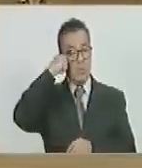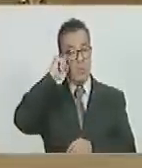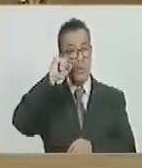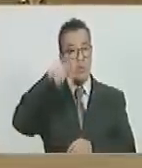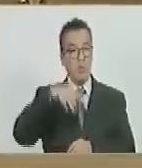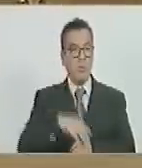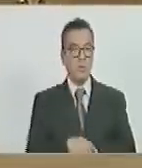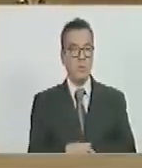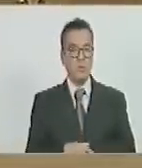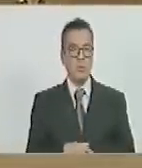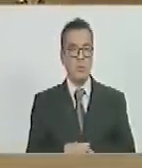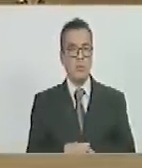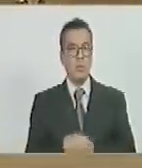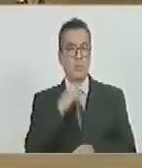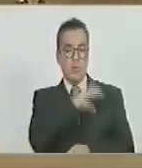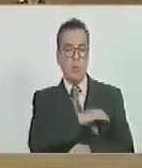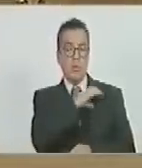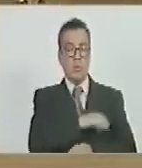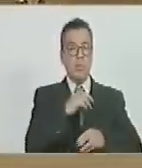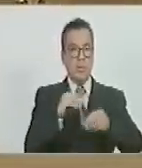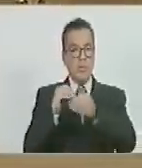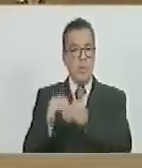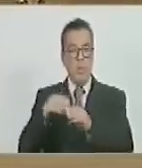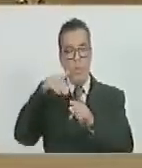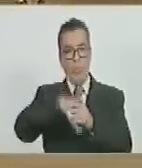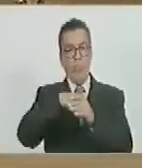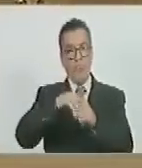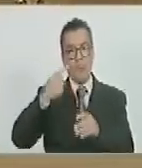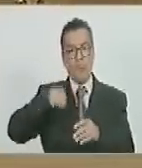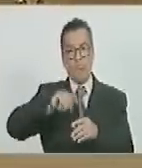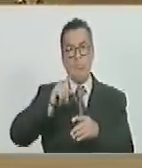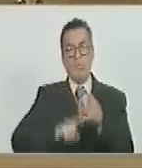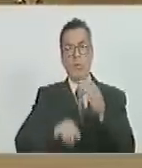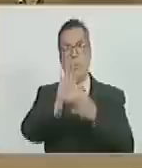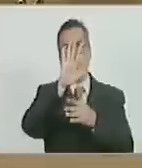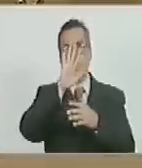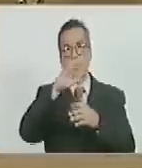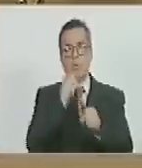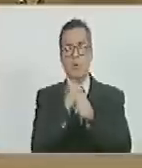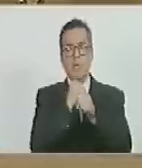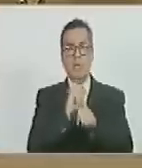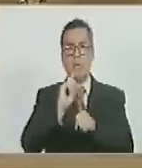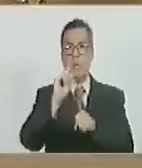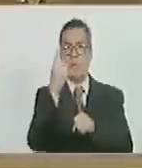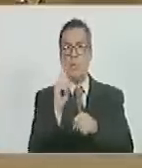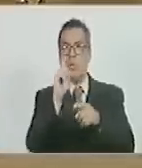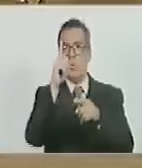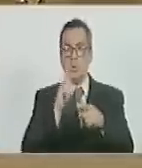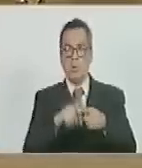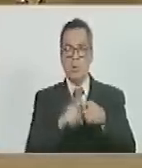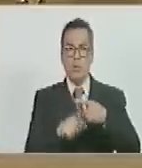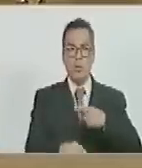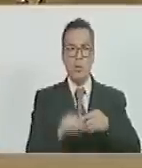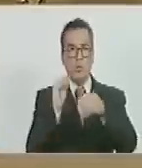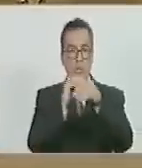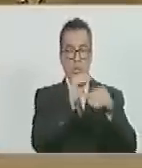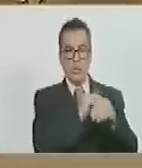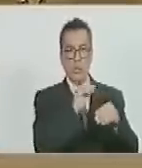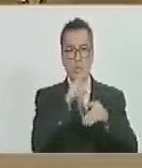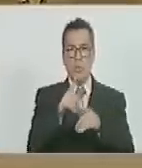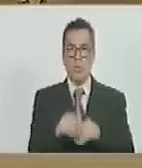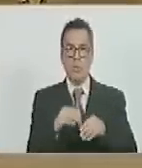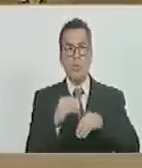que el Comité de Postulaciones Electorales tiene 5 funciones principales. La primera de ellas es convocar